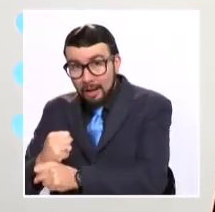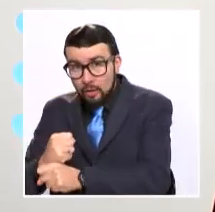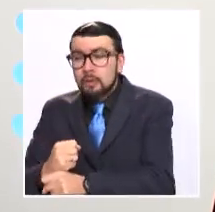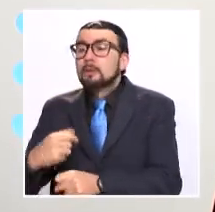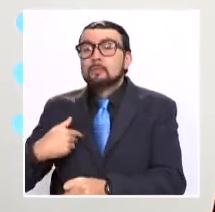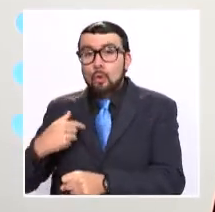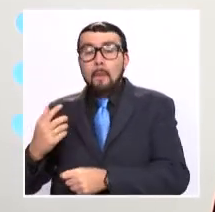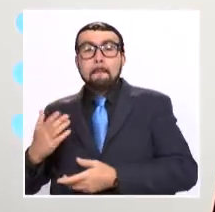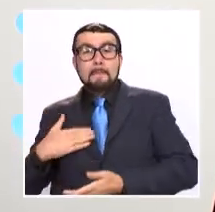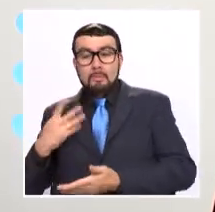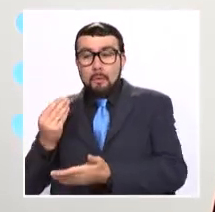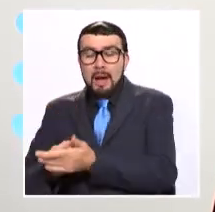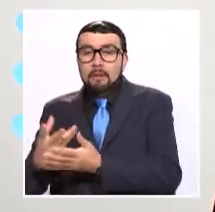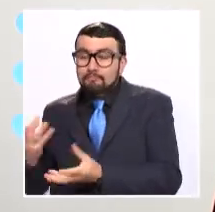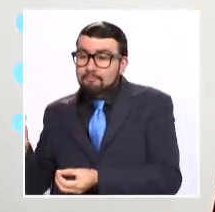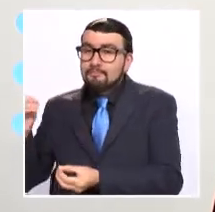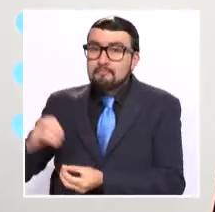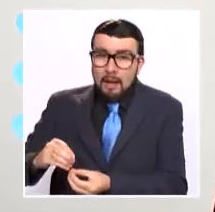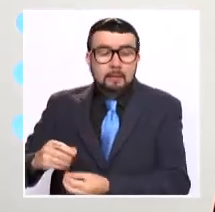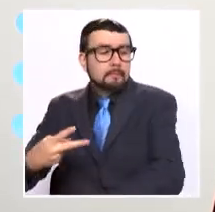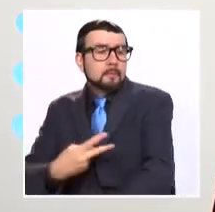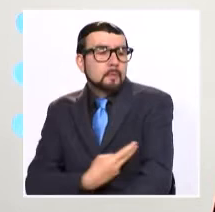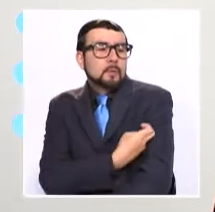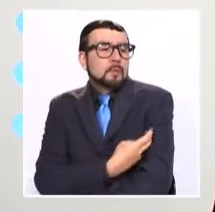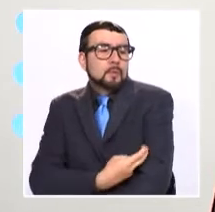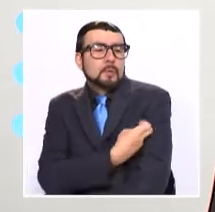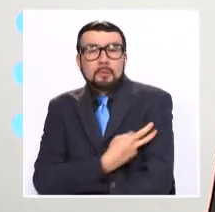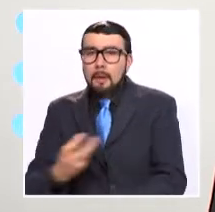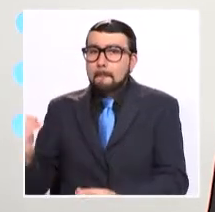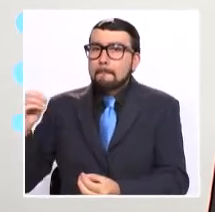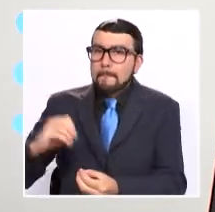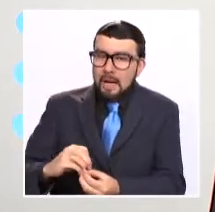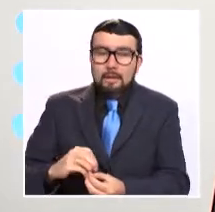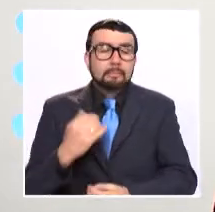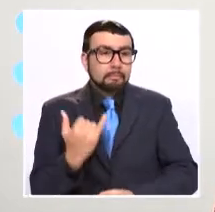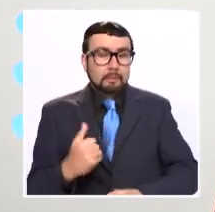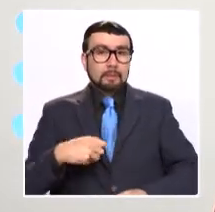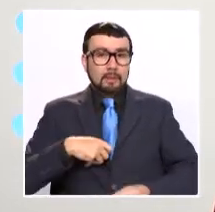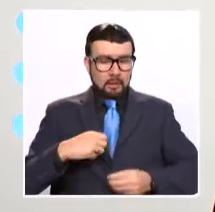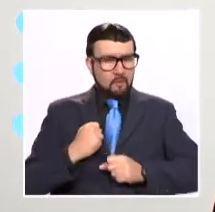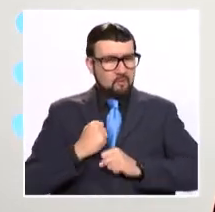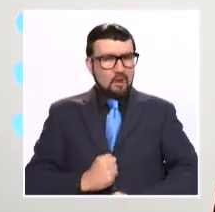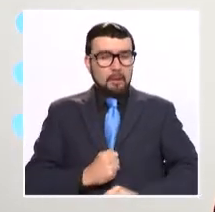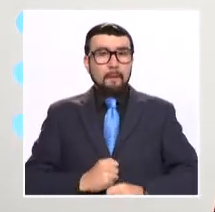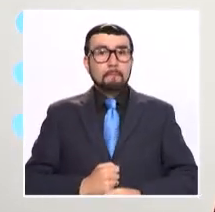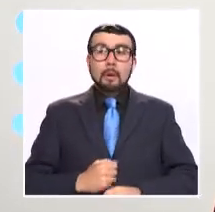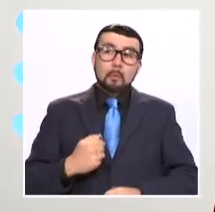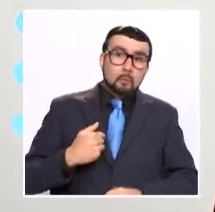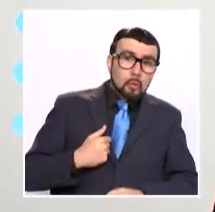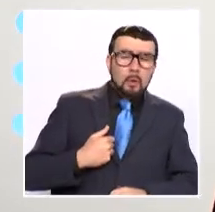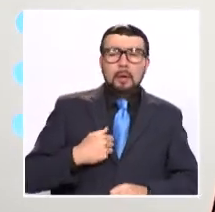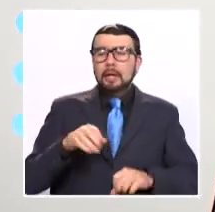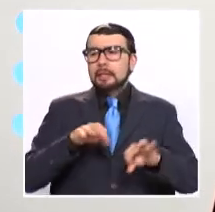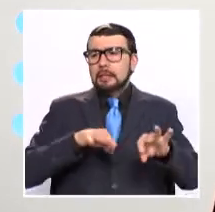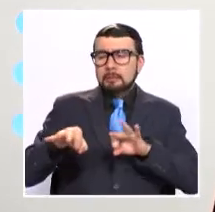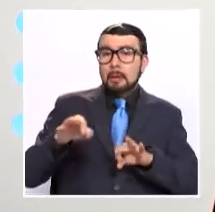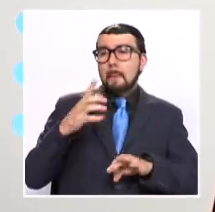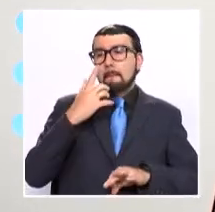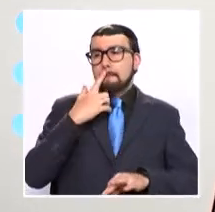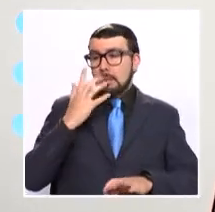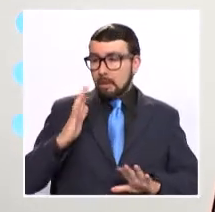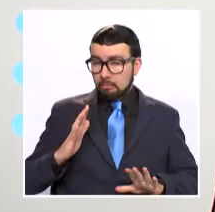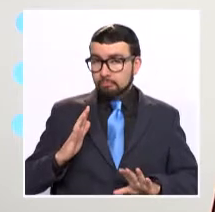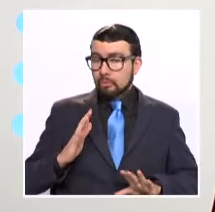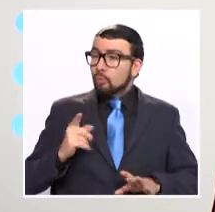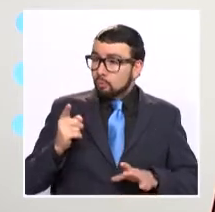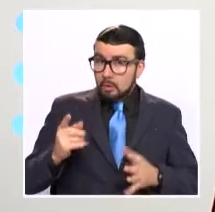esa memoria inmunológica de la que hablamos al comienzo, que ya tenemos en el organismo. Yo tengo la opción de explicarle a los papás, si quiero irme con